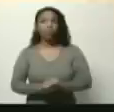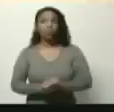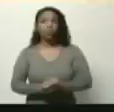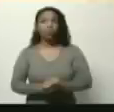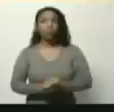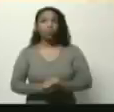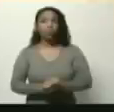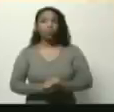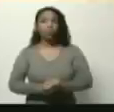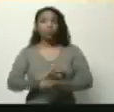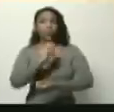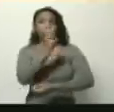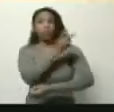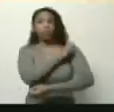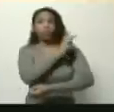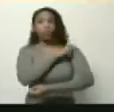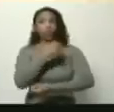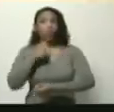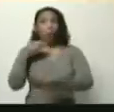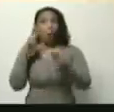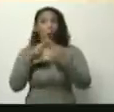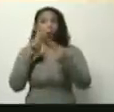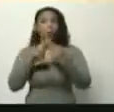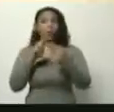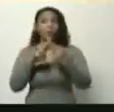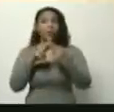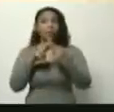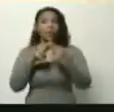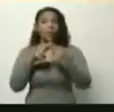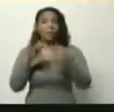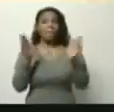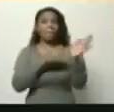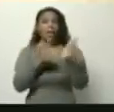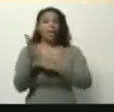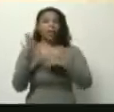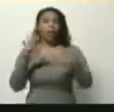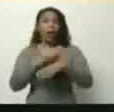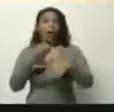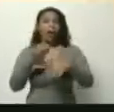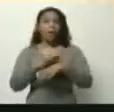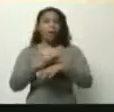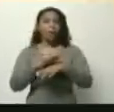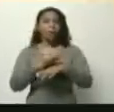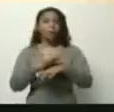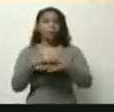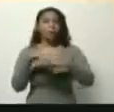El general Soleimani lo conocí yo marzo, abril del